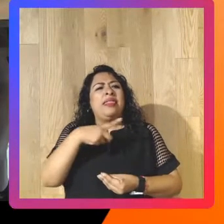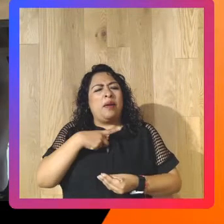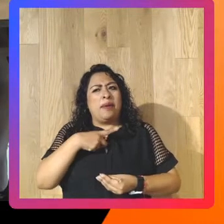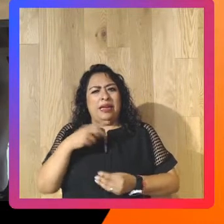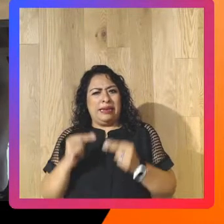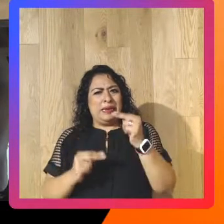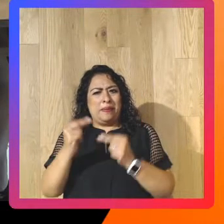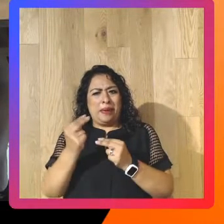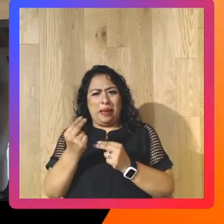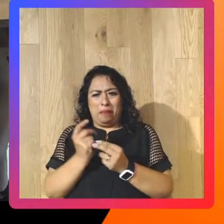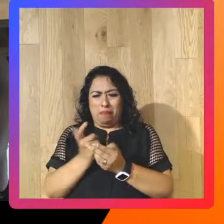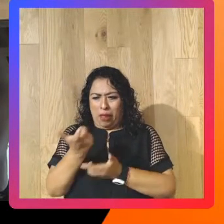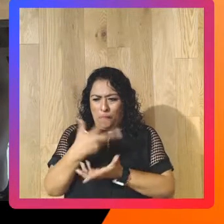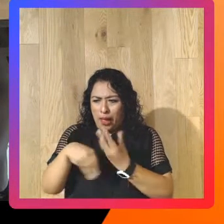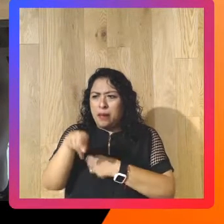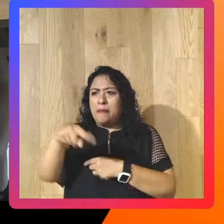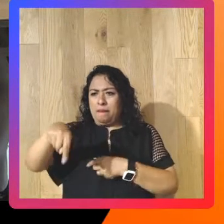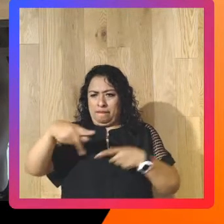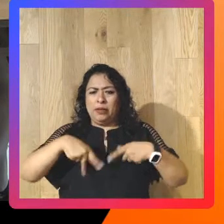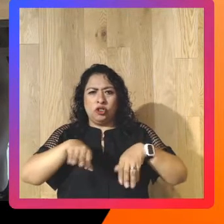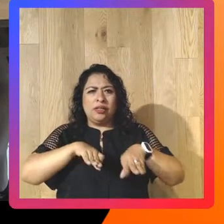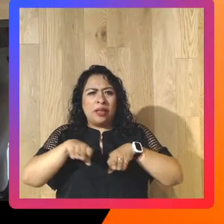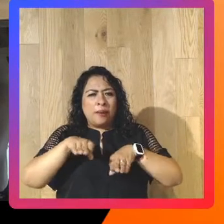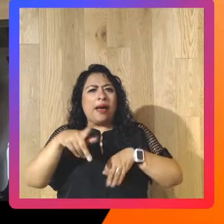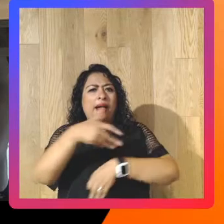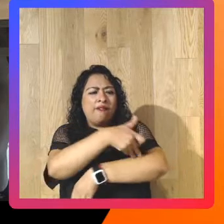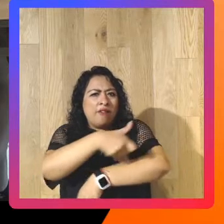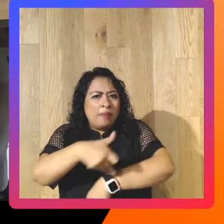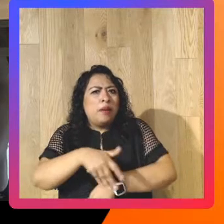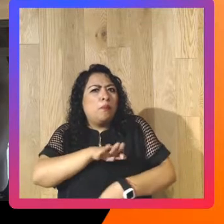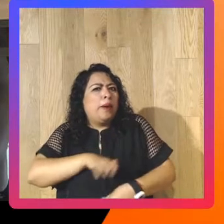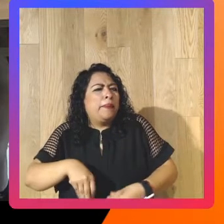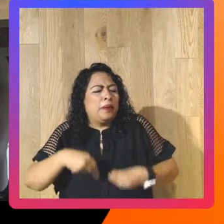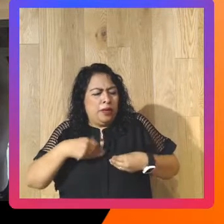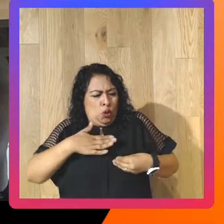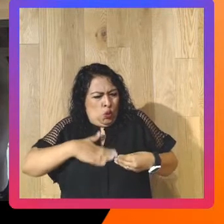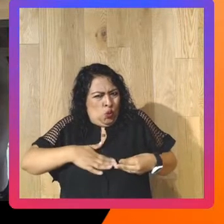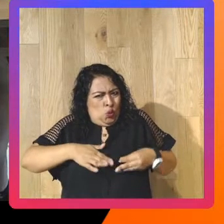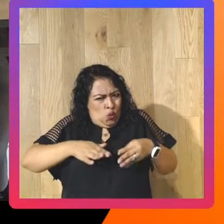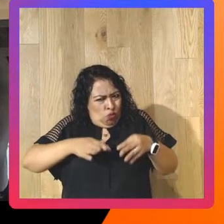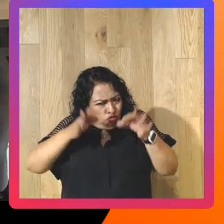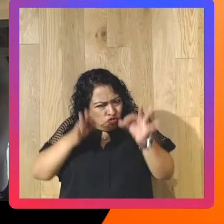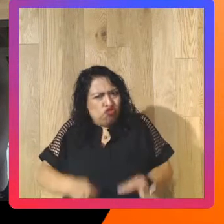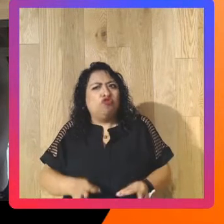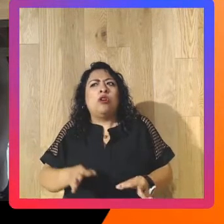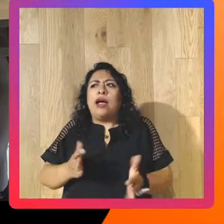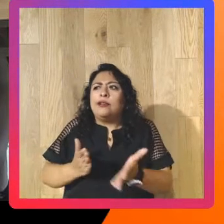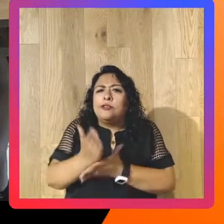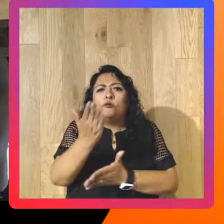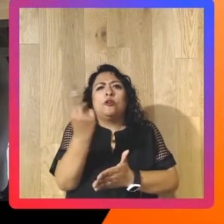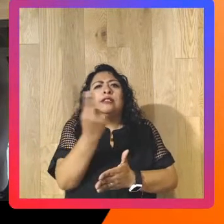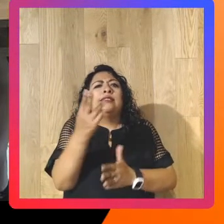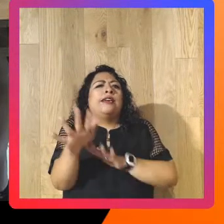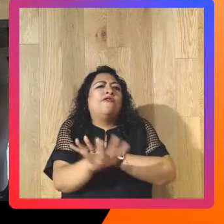nivel de remuneración que permita a los trabajadores y sus familias vivir con dignidad, acceder a